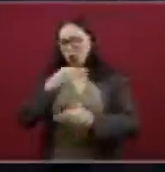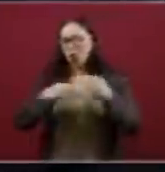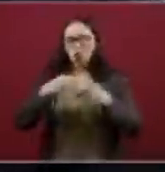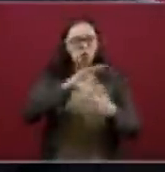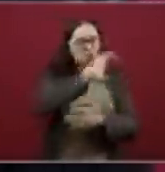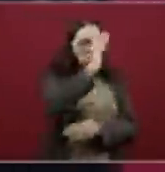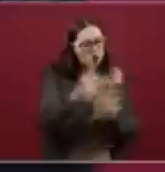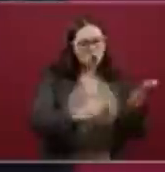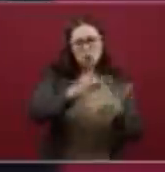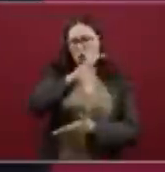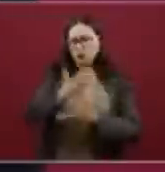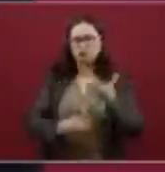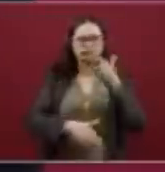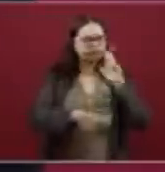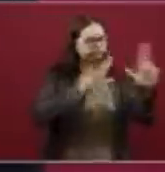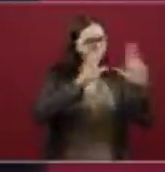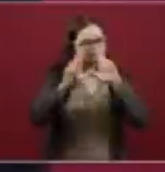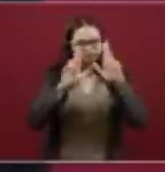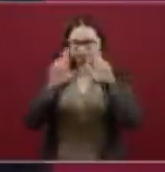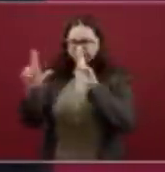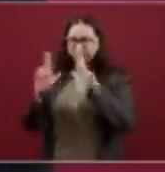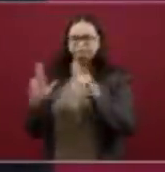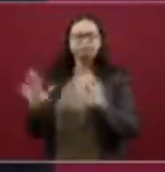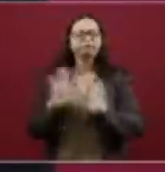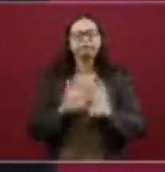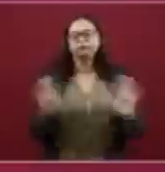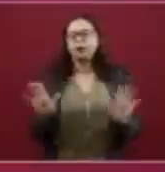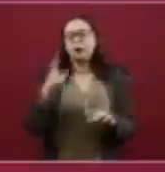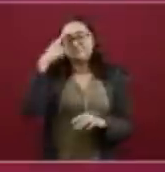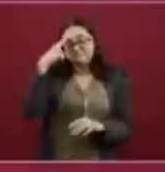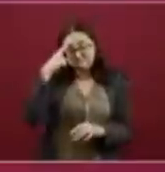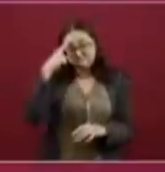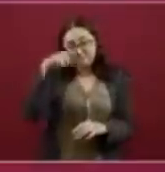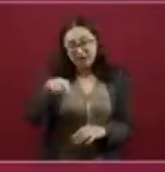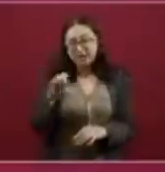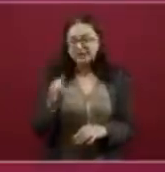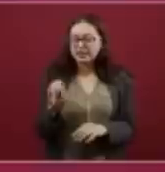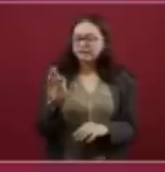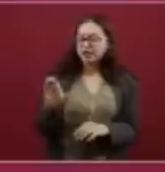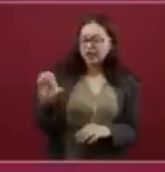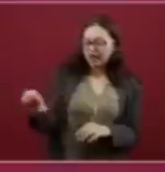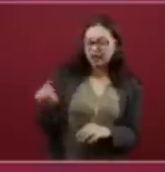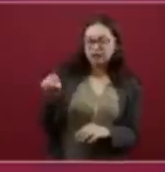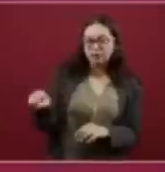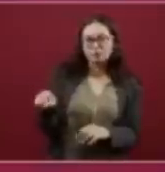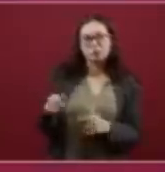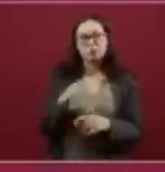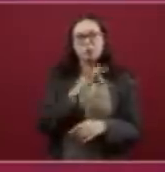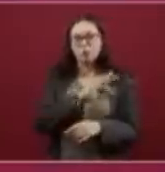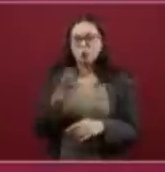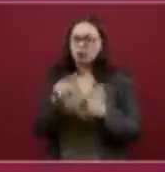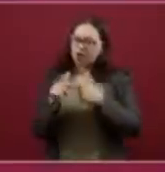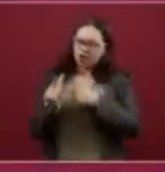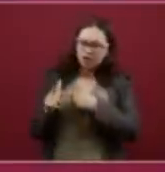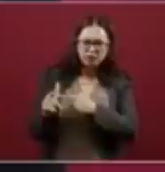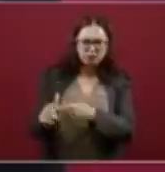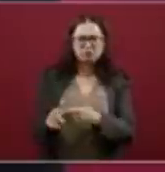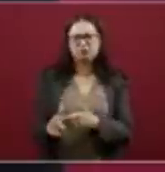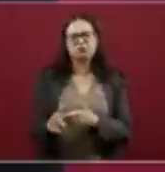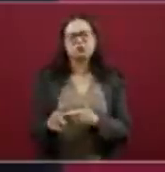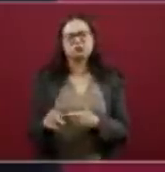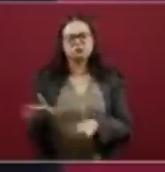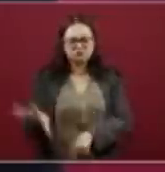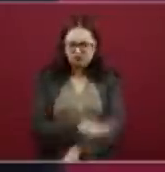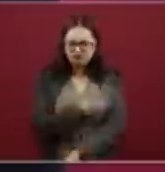contratos para que la Comisión Federal siga comprando